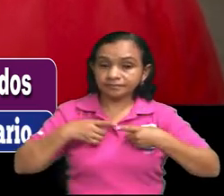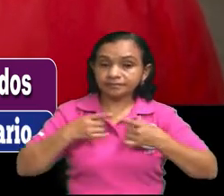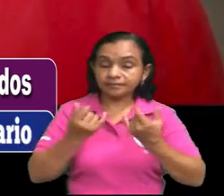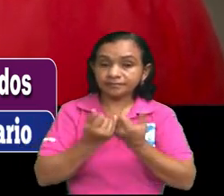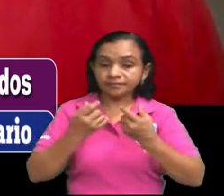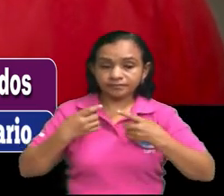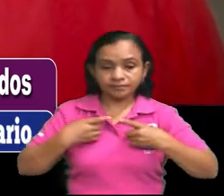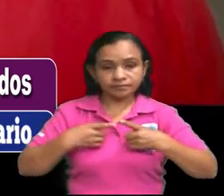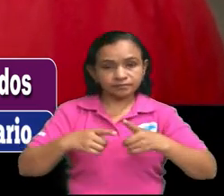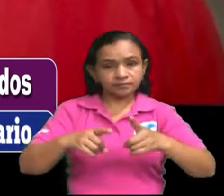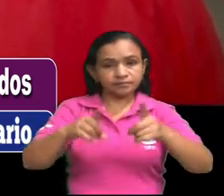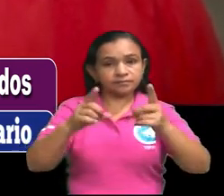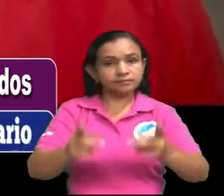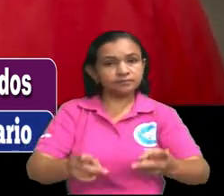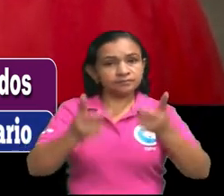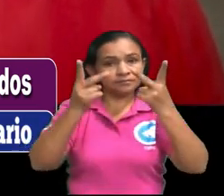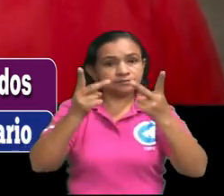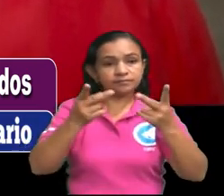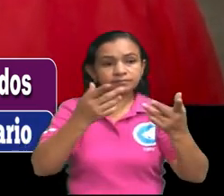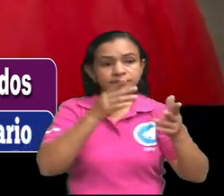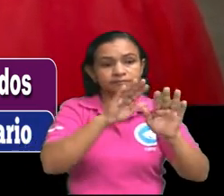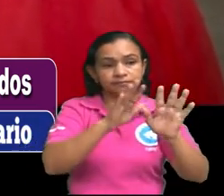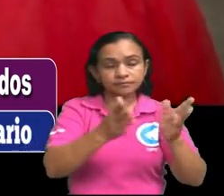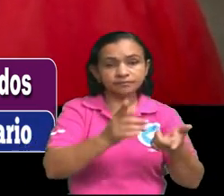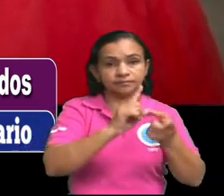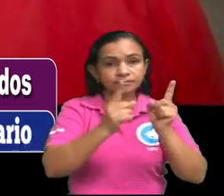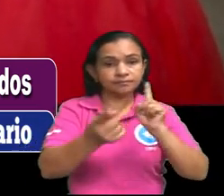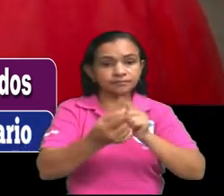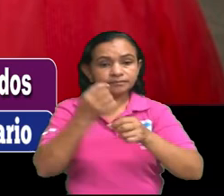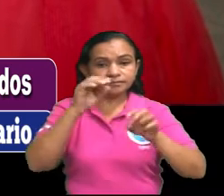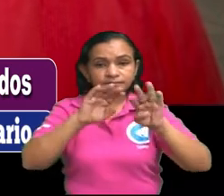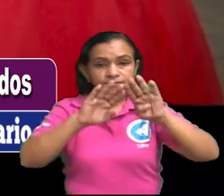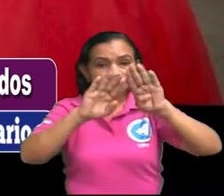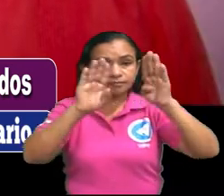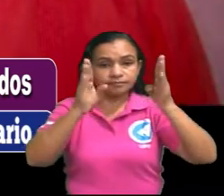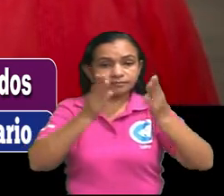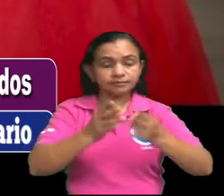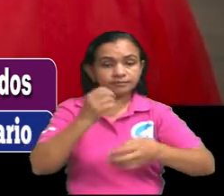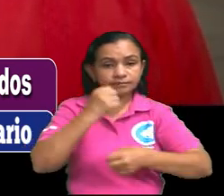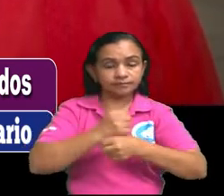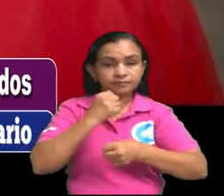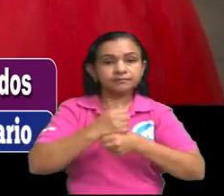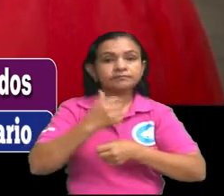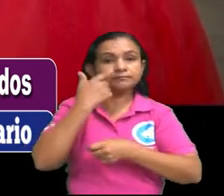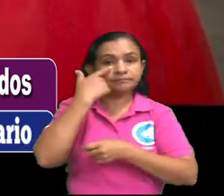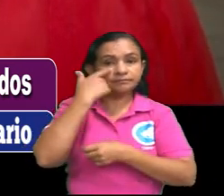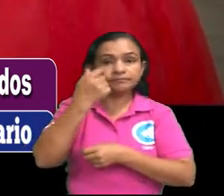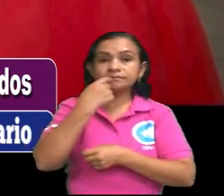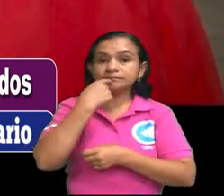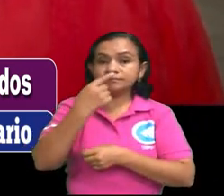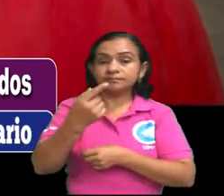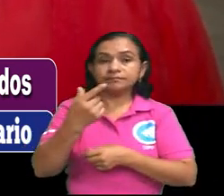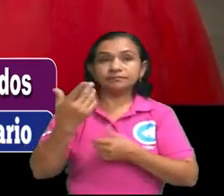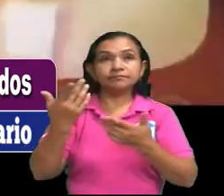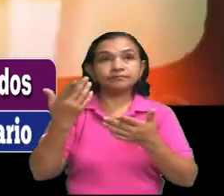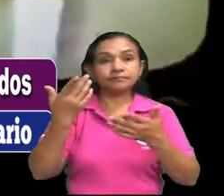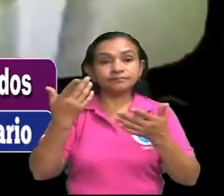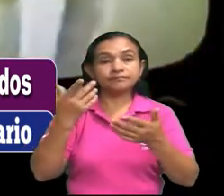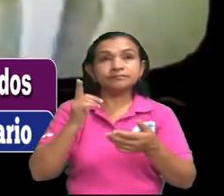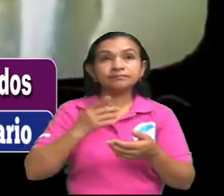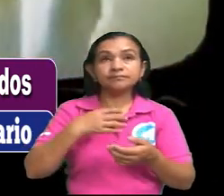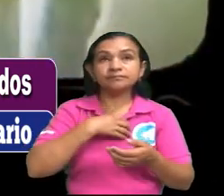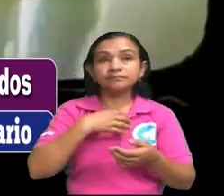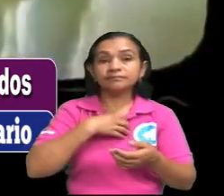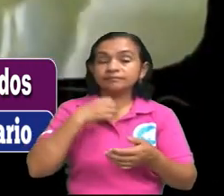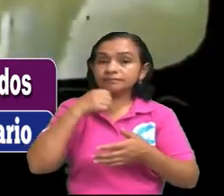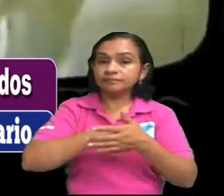mujer se la debemos a la revolución. Y la mujer trabajadora lo reconoce y lo tiene que sostener. ser uno de los retos que él siempre,